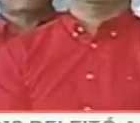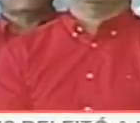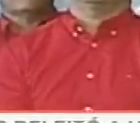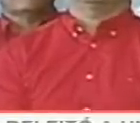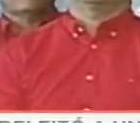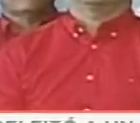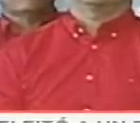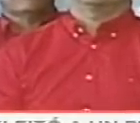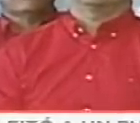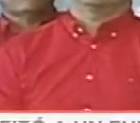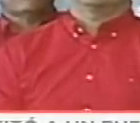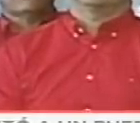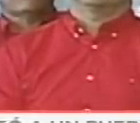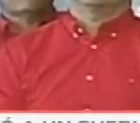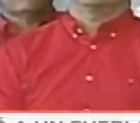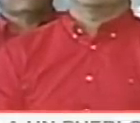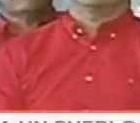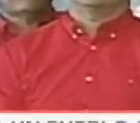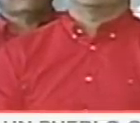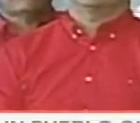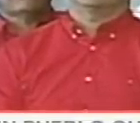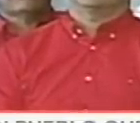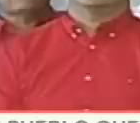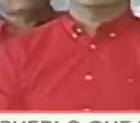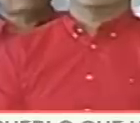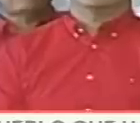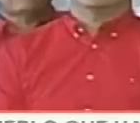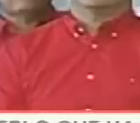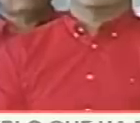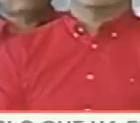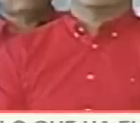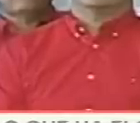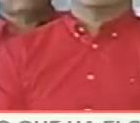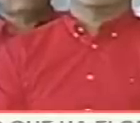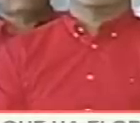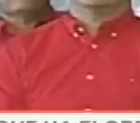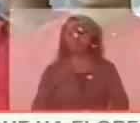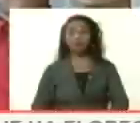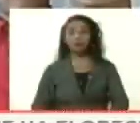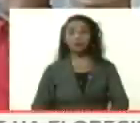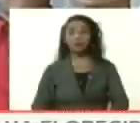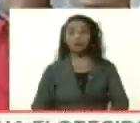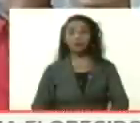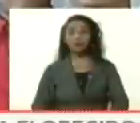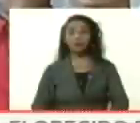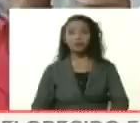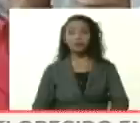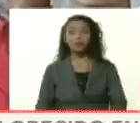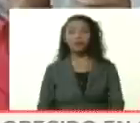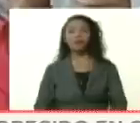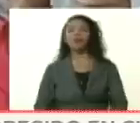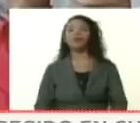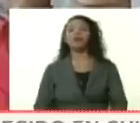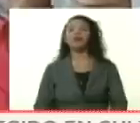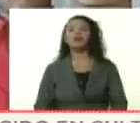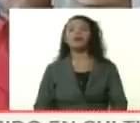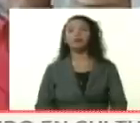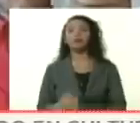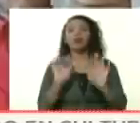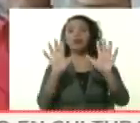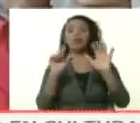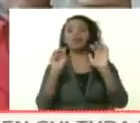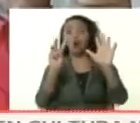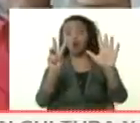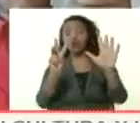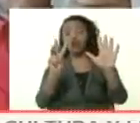a todos los que en el territorio nacional siguen a la Virgen de la Chiquinquirá. 18, está en